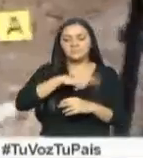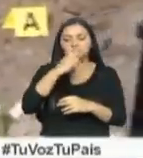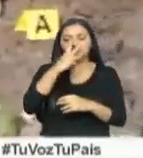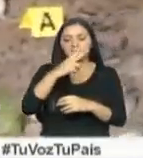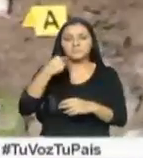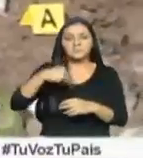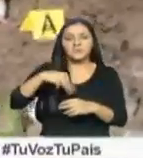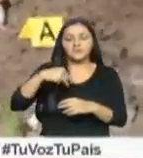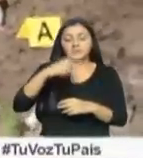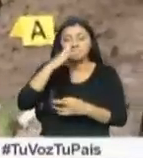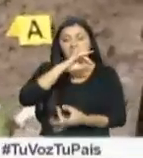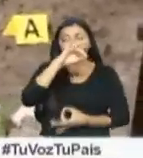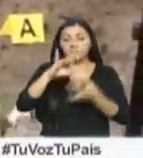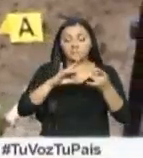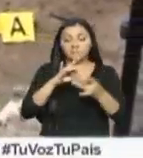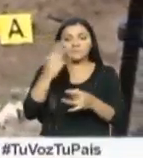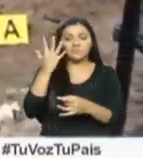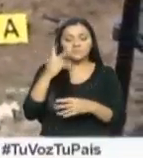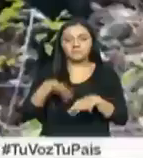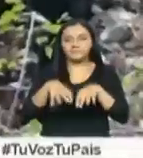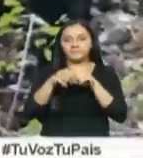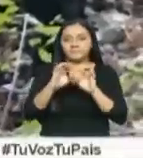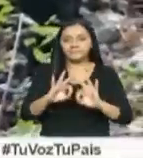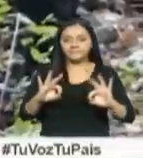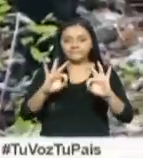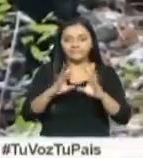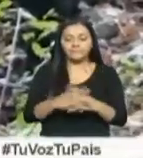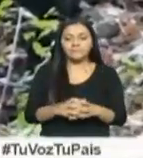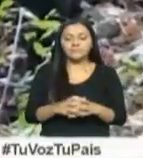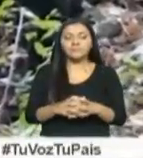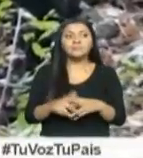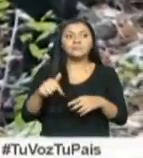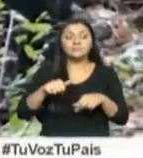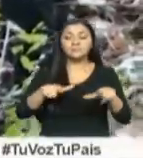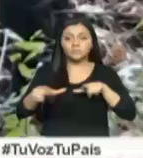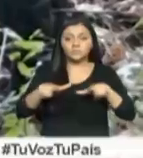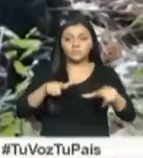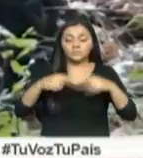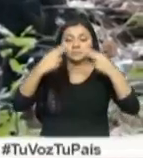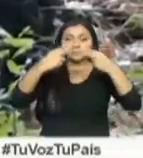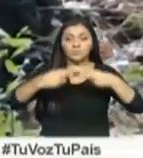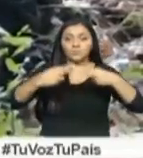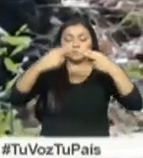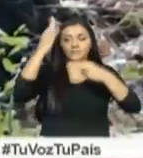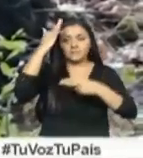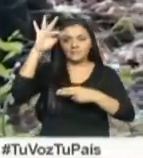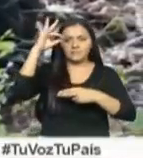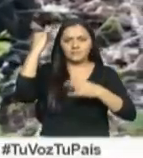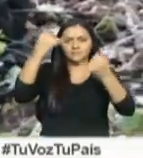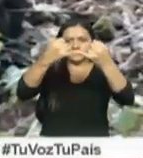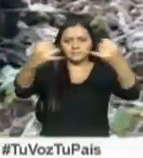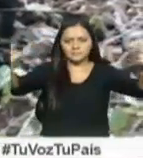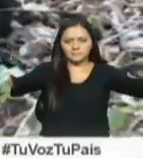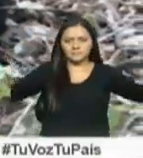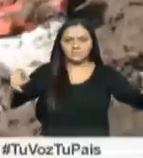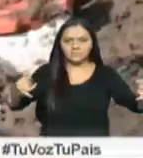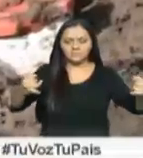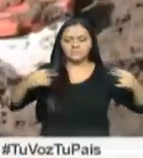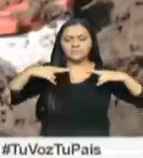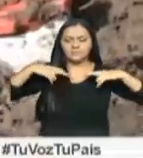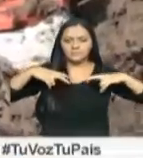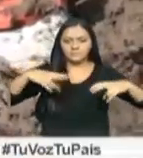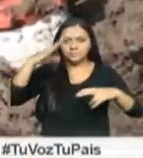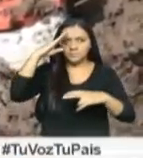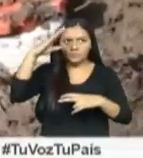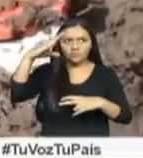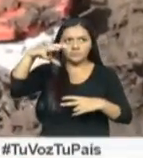miércoles, sin precisar la fecha del hallazgo. La zona cercana a la frontera francesa fue acordonada y las primeras investigaciones apuntan a